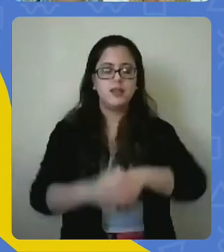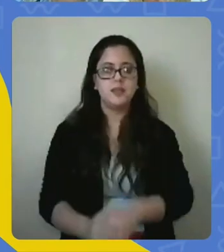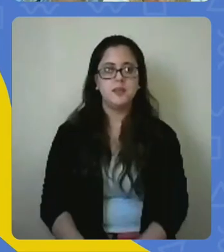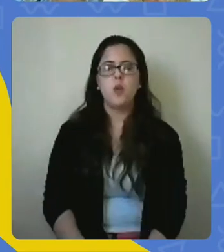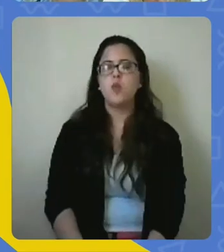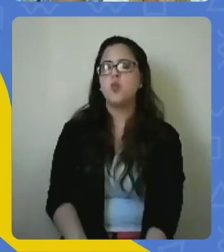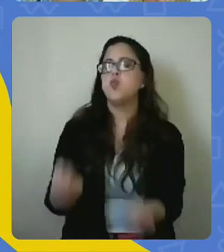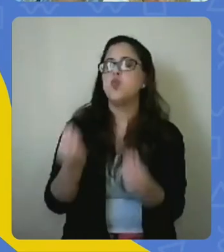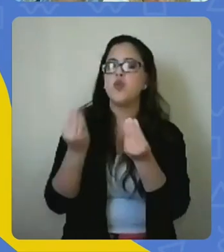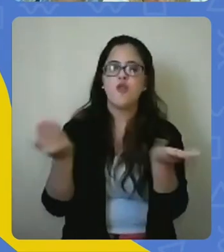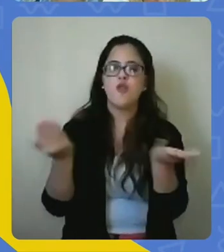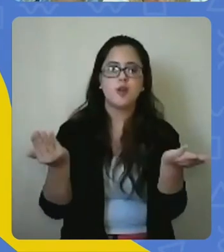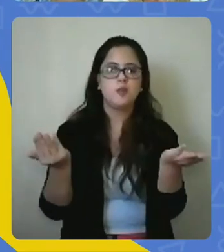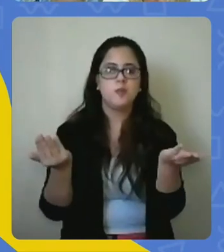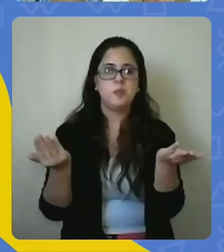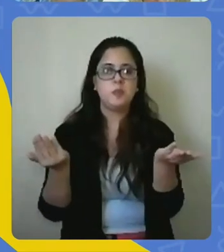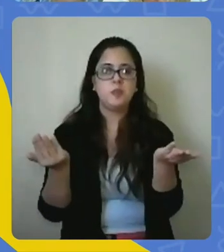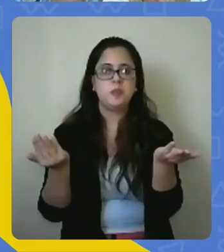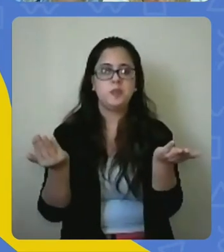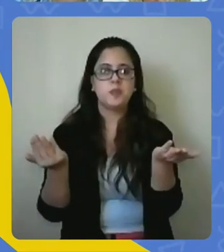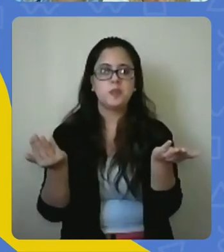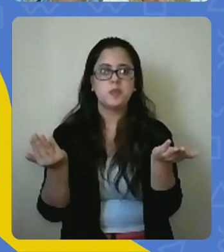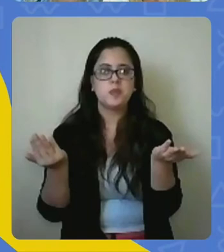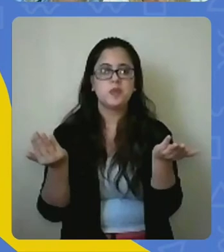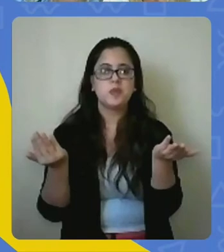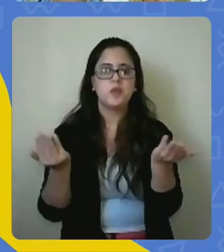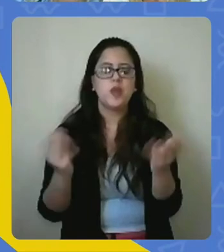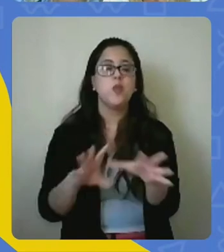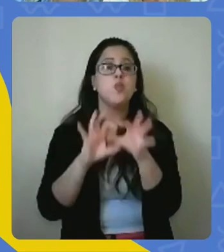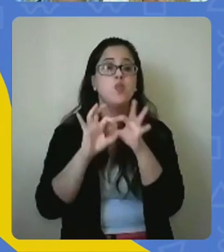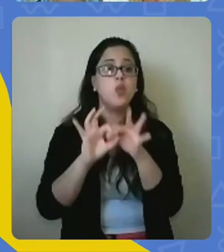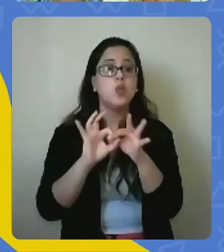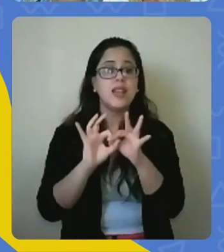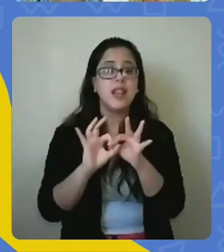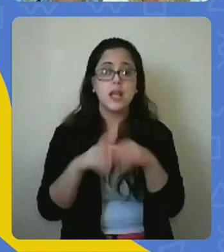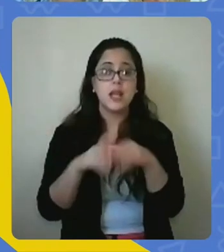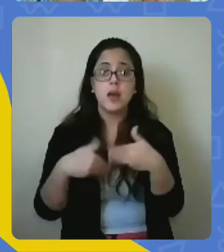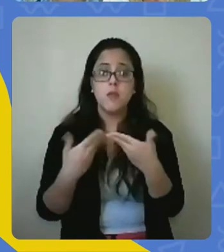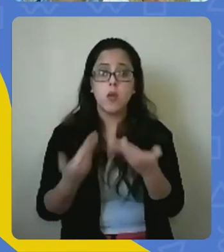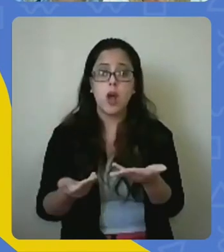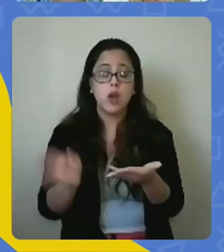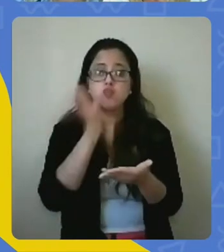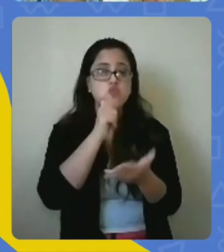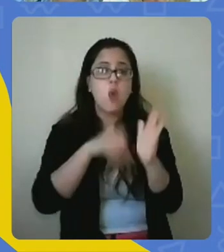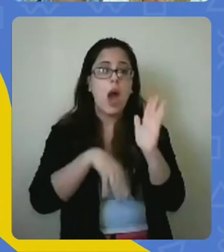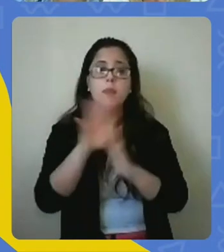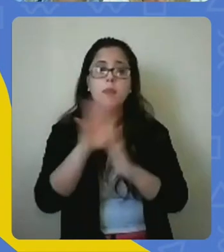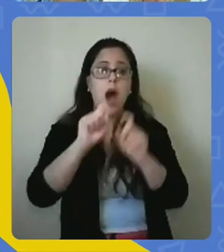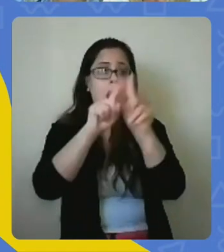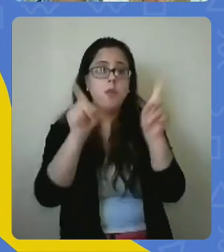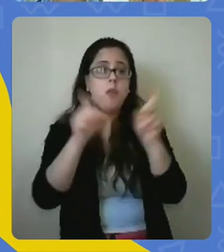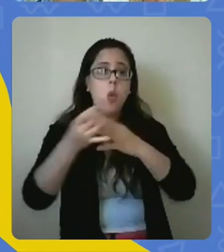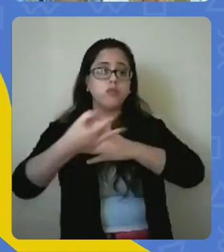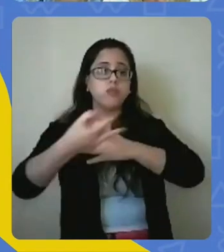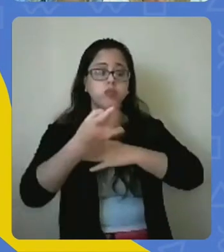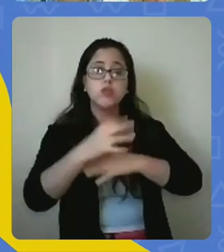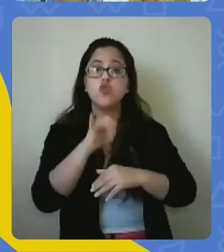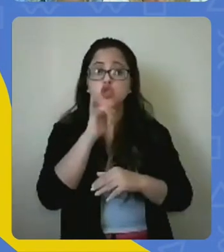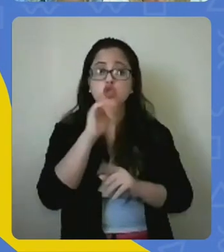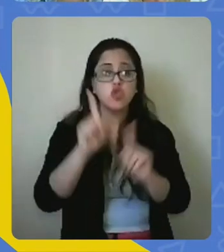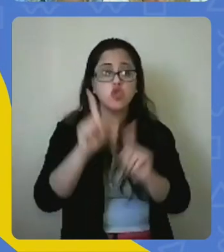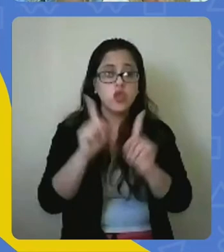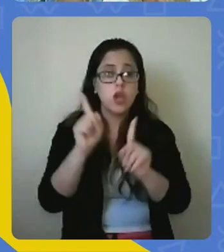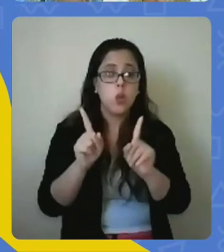Buenísimo. Ya, Vicky, muchas gracias. Bueno, por ahora no tengo más preguntas. No sé si es que alguna de